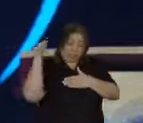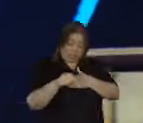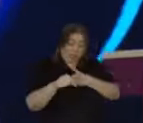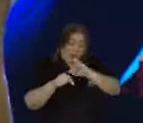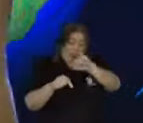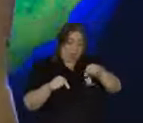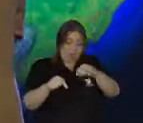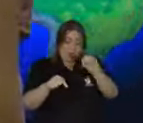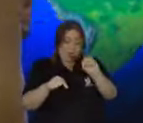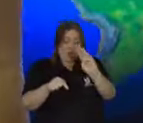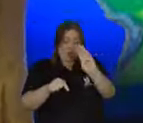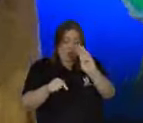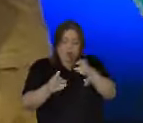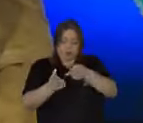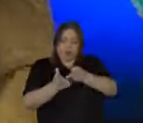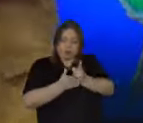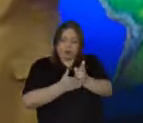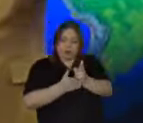Íntegro.